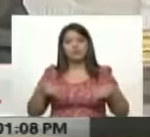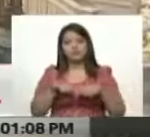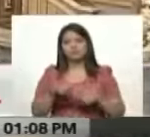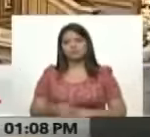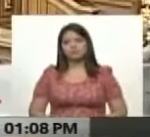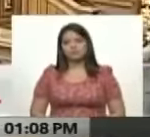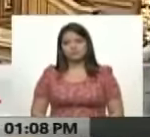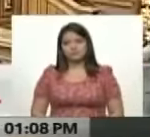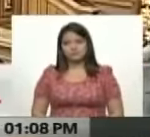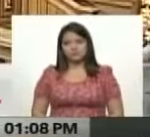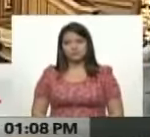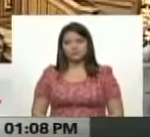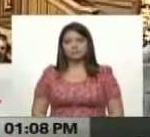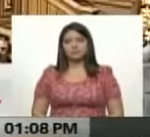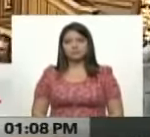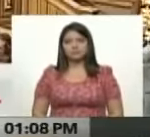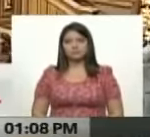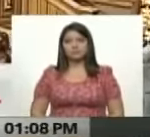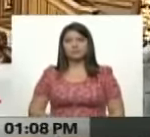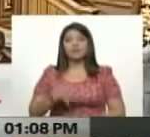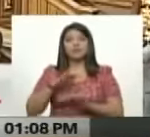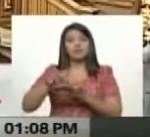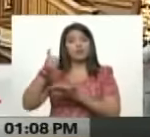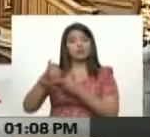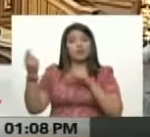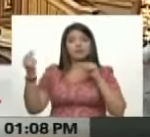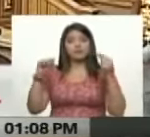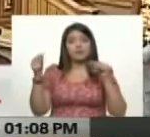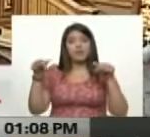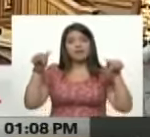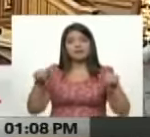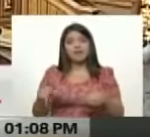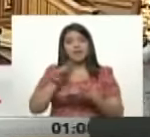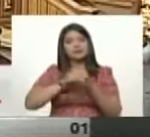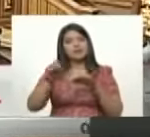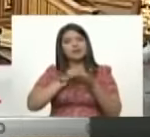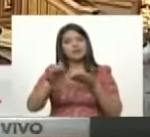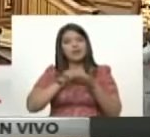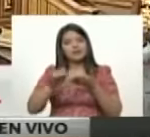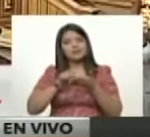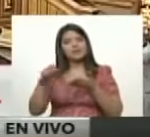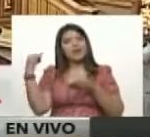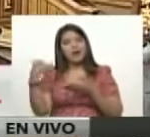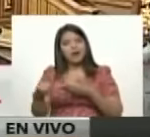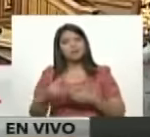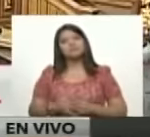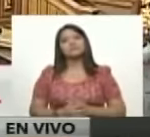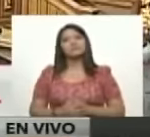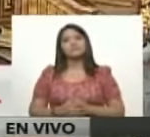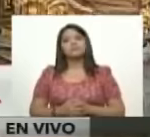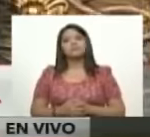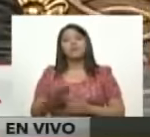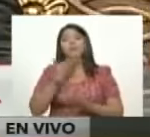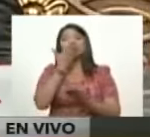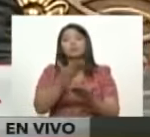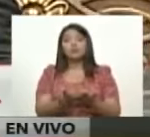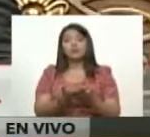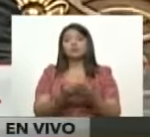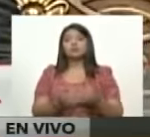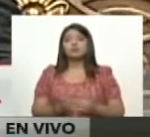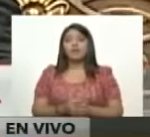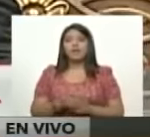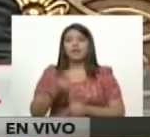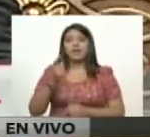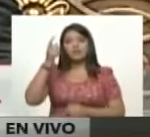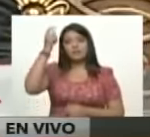Ciudadano director de debate. En mesa de la Secretaría se encuentra la postulación presentada por el